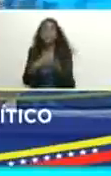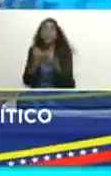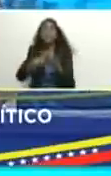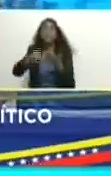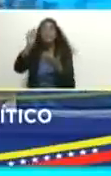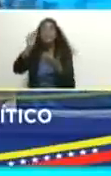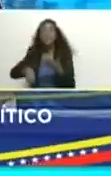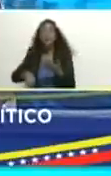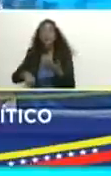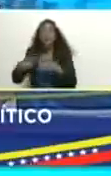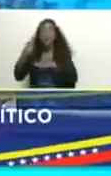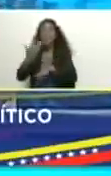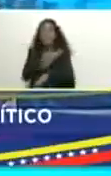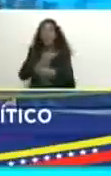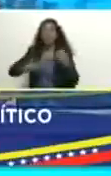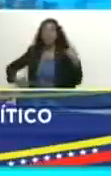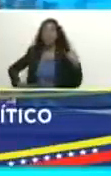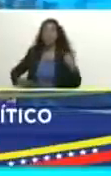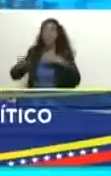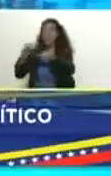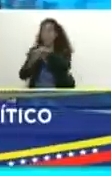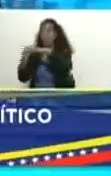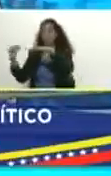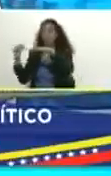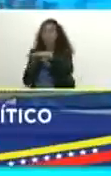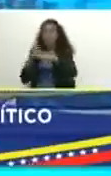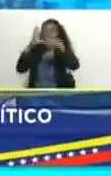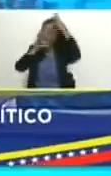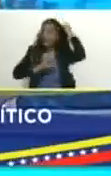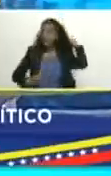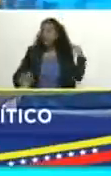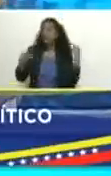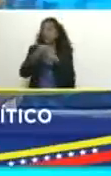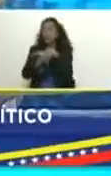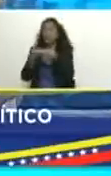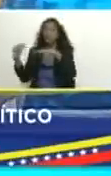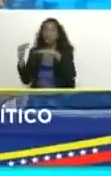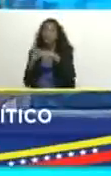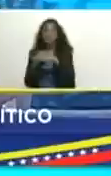firmados por los presidentes de Guyana, por las cancillerías de Guyana.